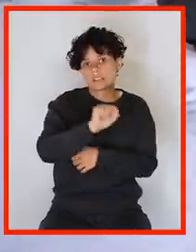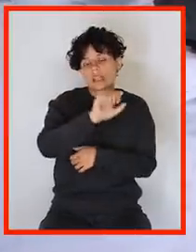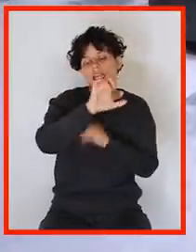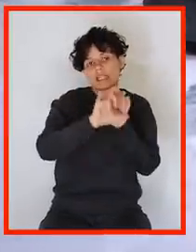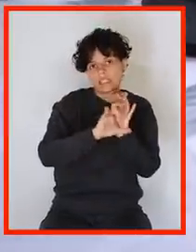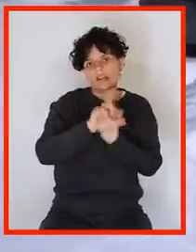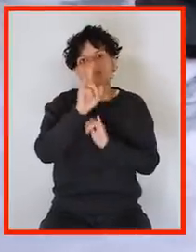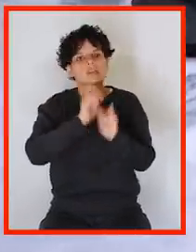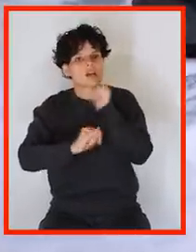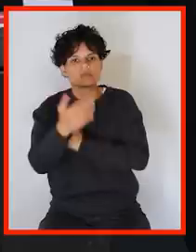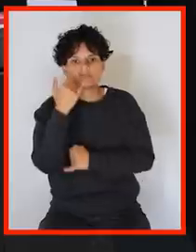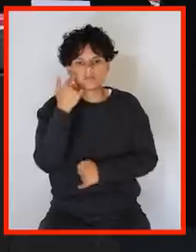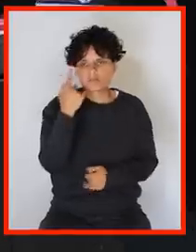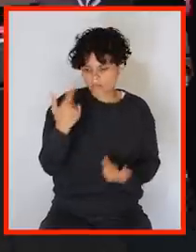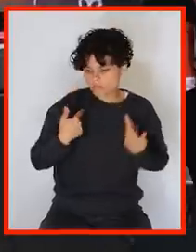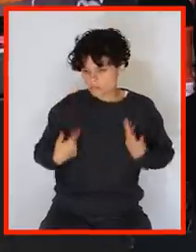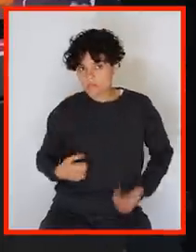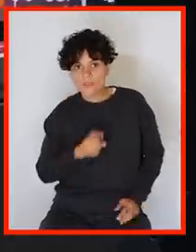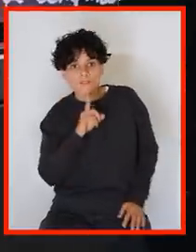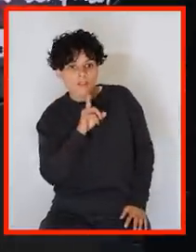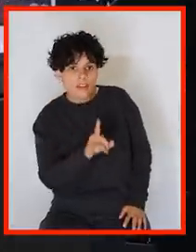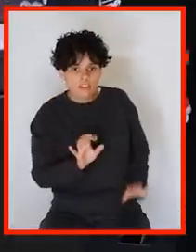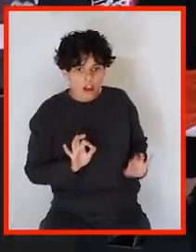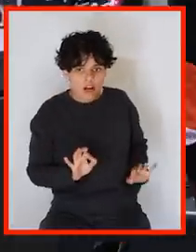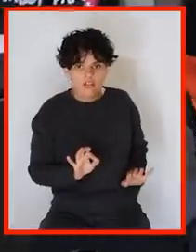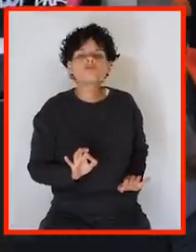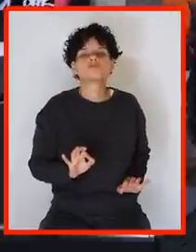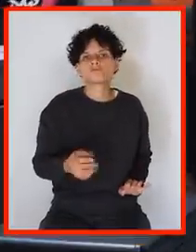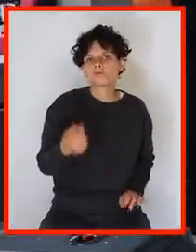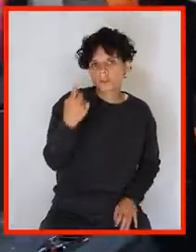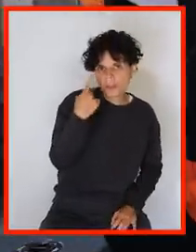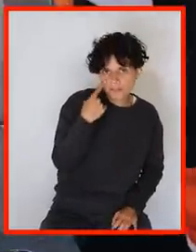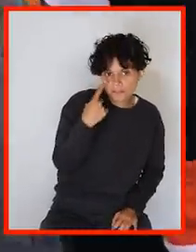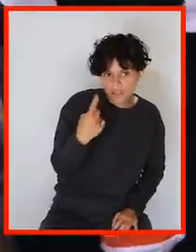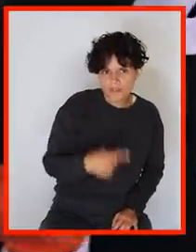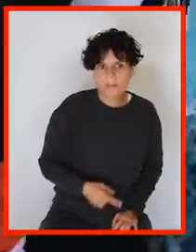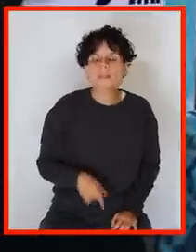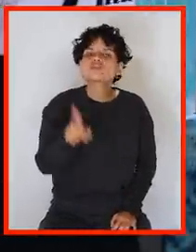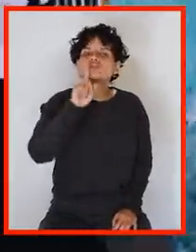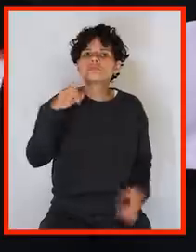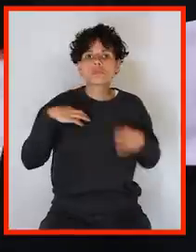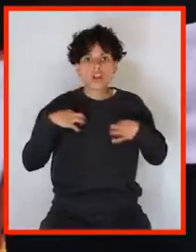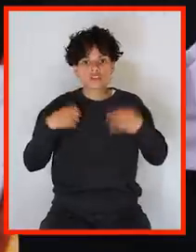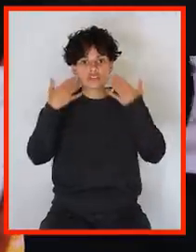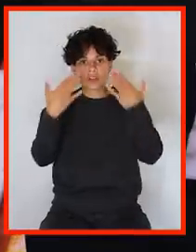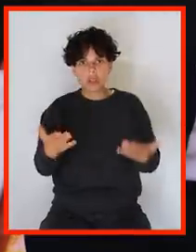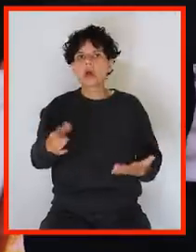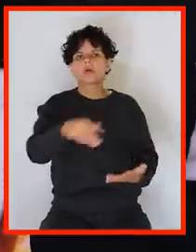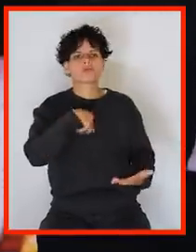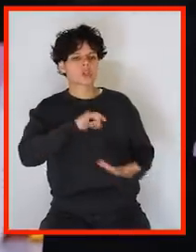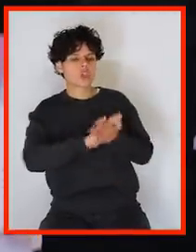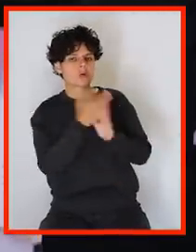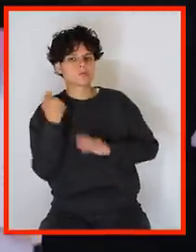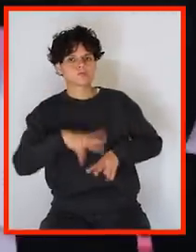www.pims.cl. Pims. De la ficha, ¿no? Sí, de la ficha, ¿no? Un bio. De la ficha. Un bio. ¿Quieres un poleroncito después, no? Ya, ¿ah? Como si se